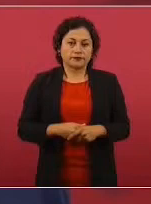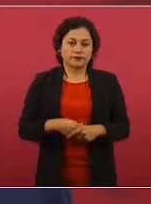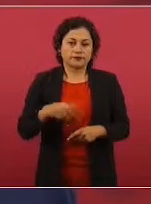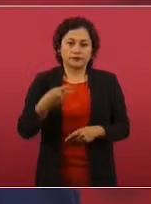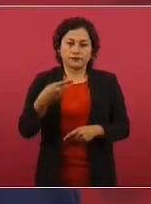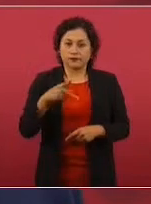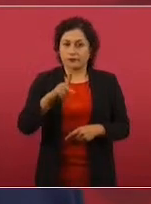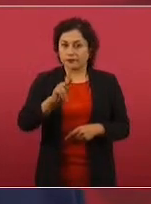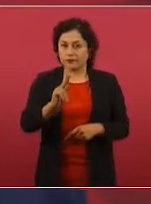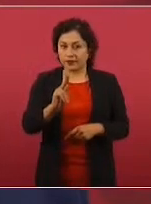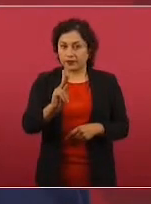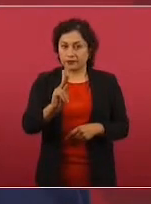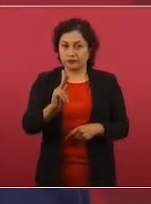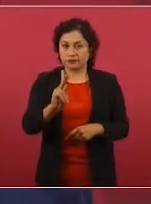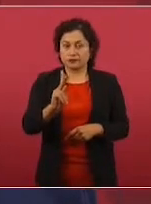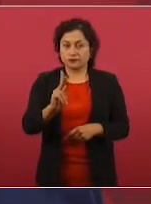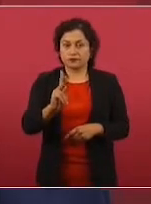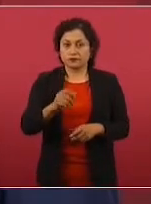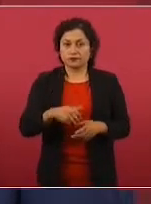muchísimos